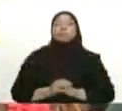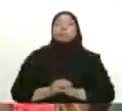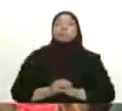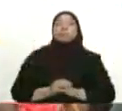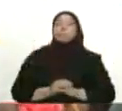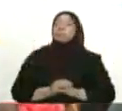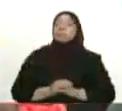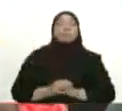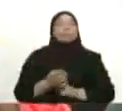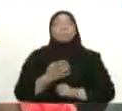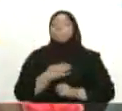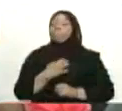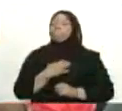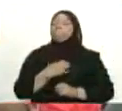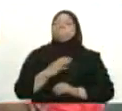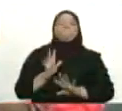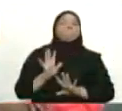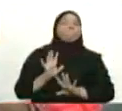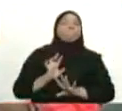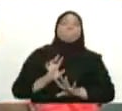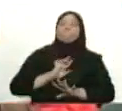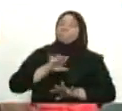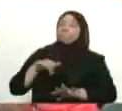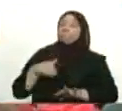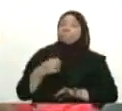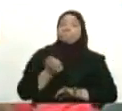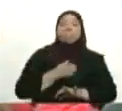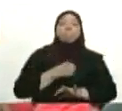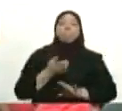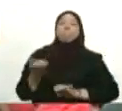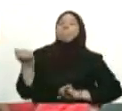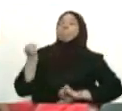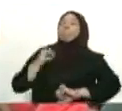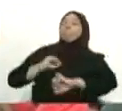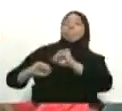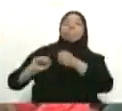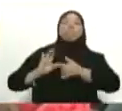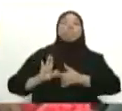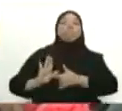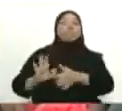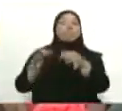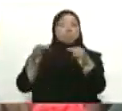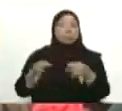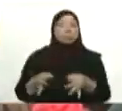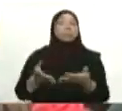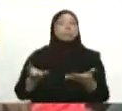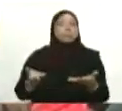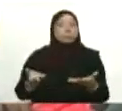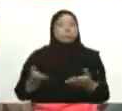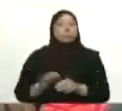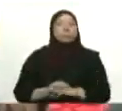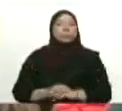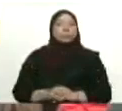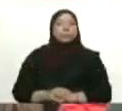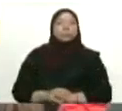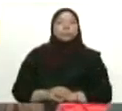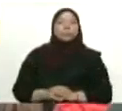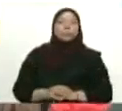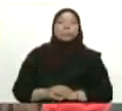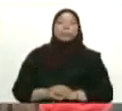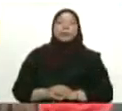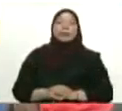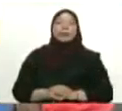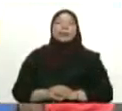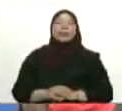no van a poder con nosotros se lo hemos demostrado de manera de manera de manera